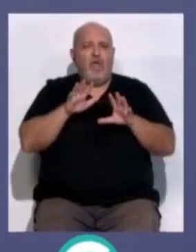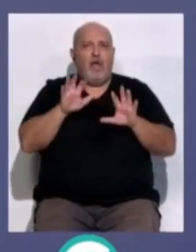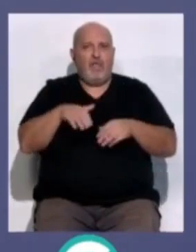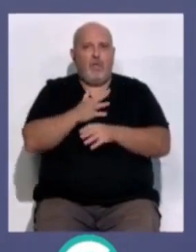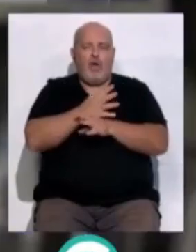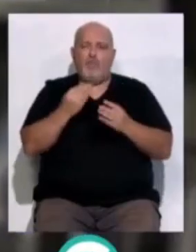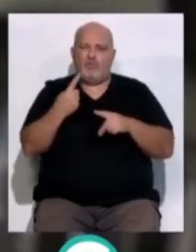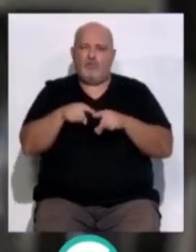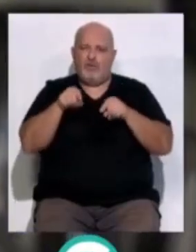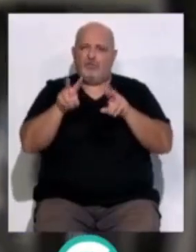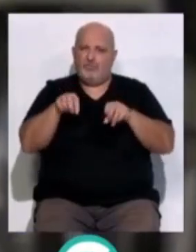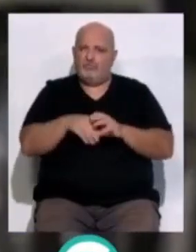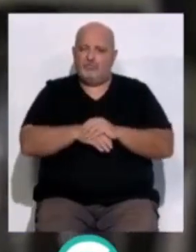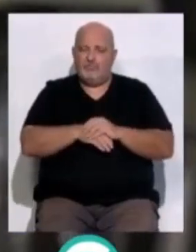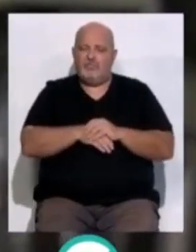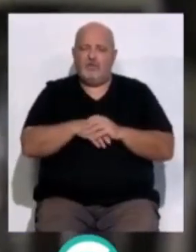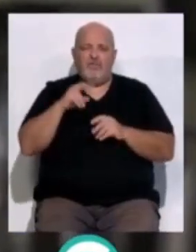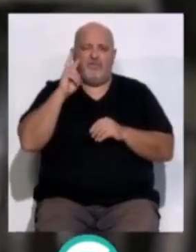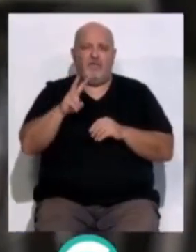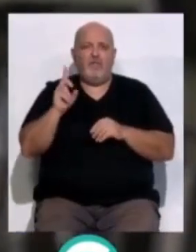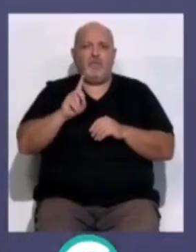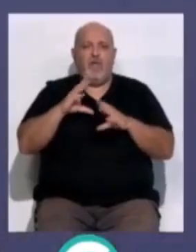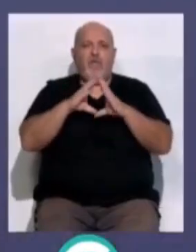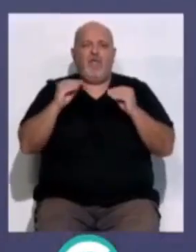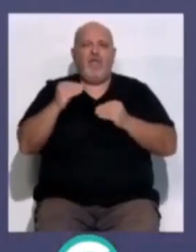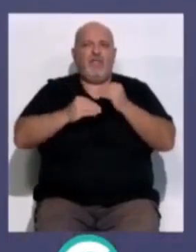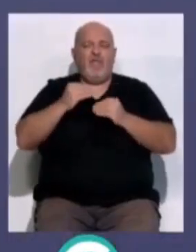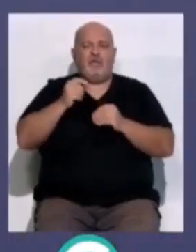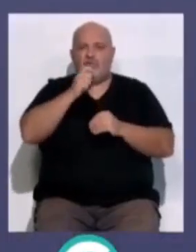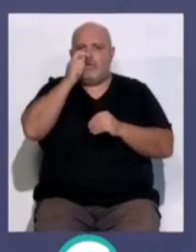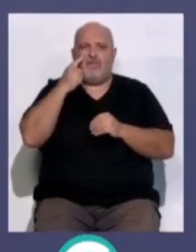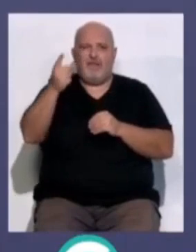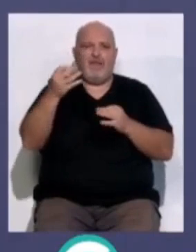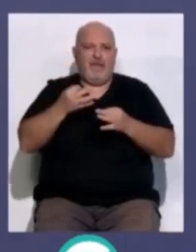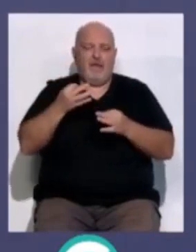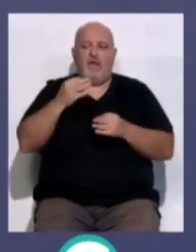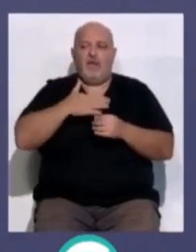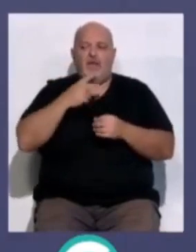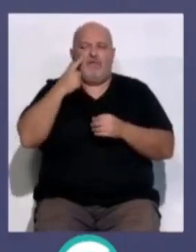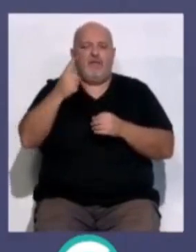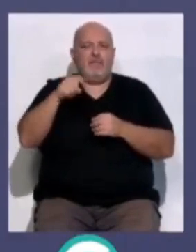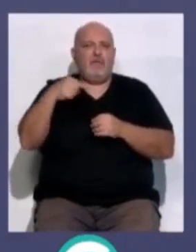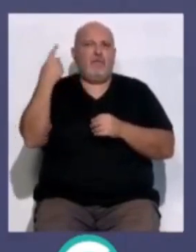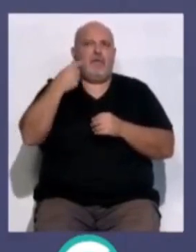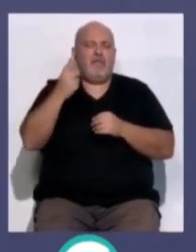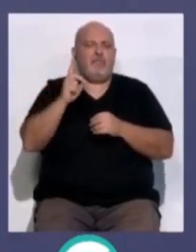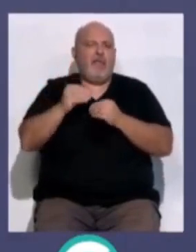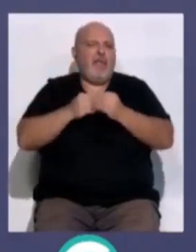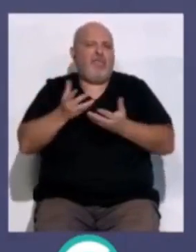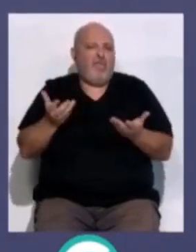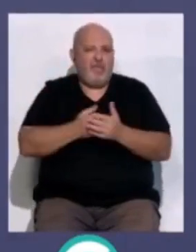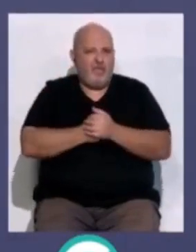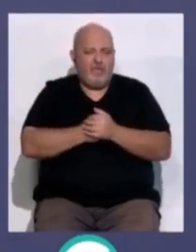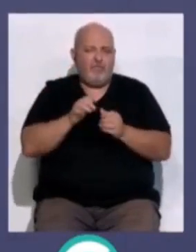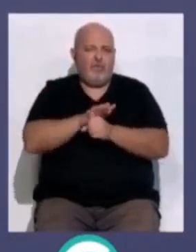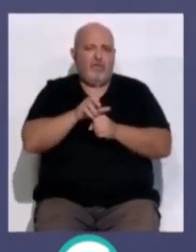mucho. Y queremos ver, evidentemente, los diputados andaluces, qué hacen los diputados socialistas. Pero también queremos ver qué hacen los demás diputados de toda